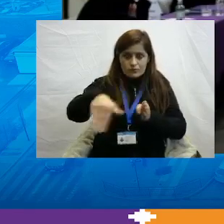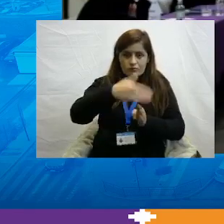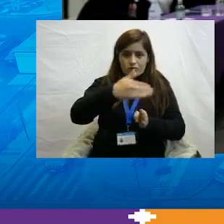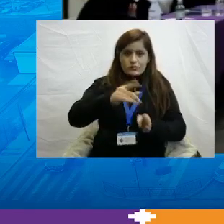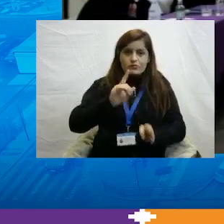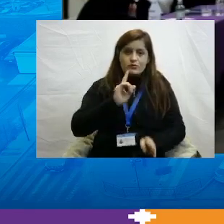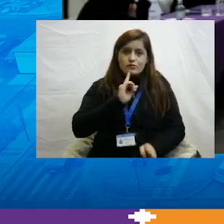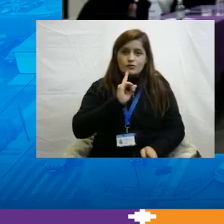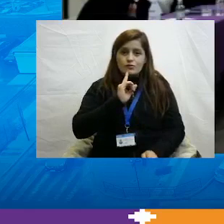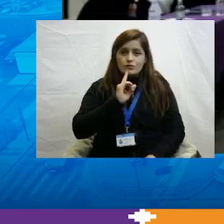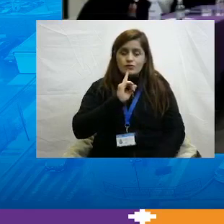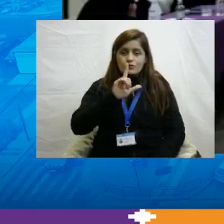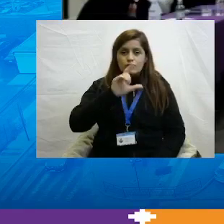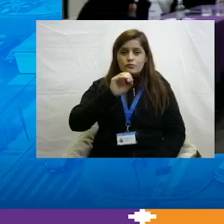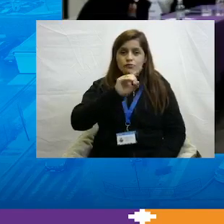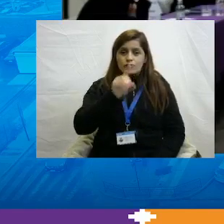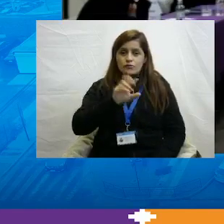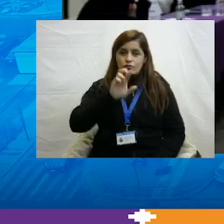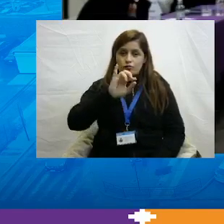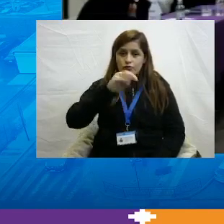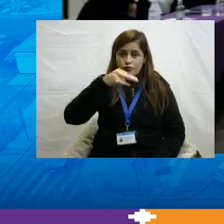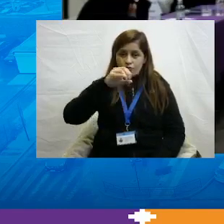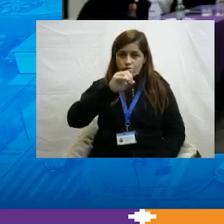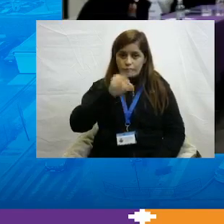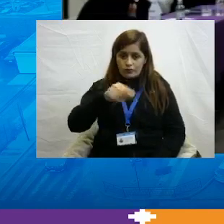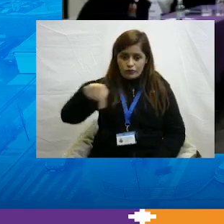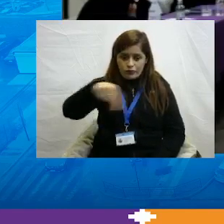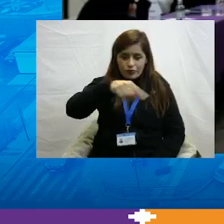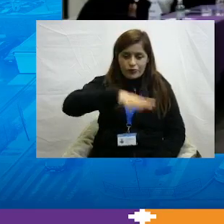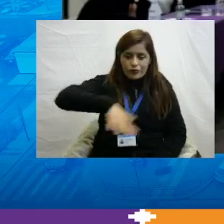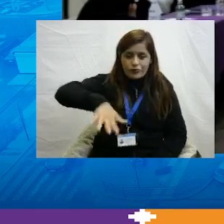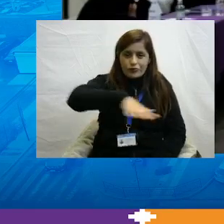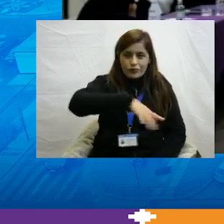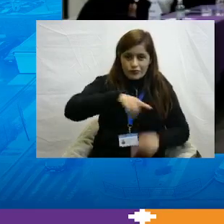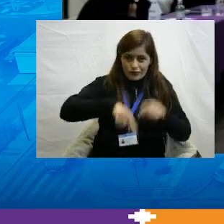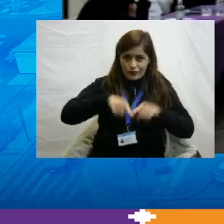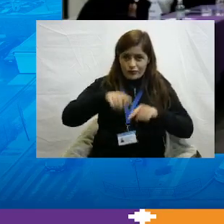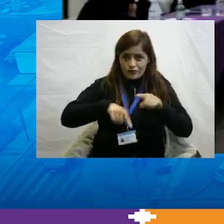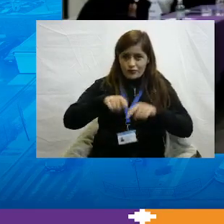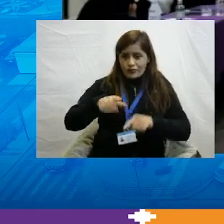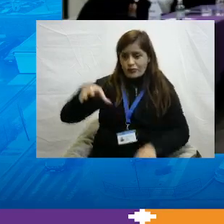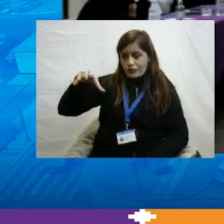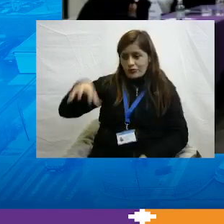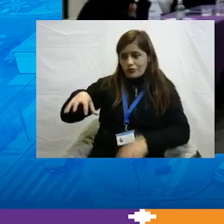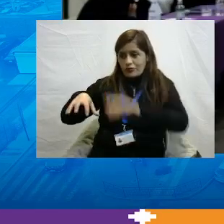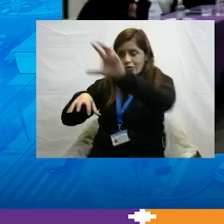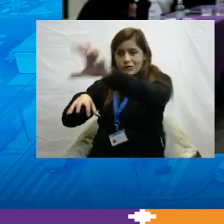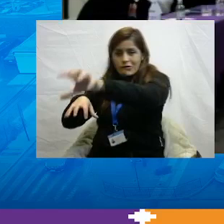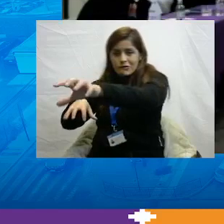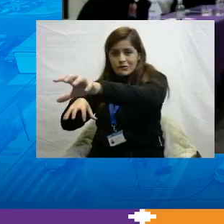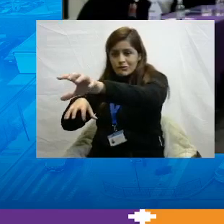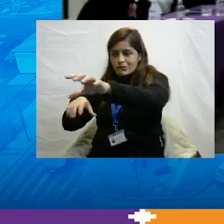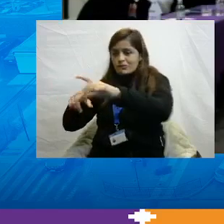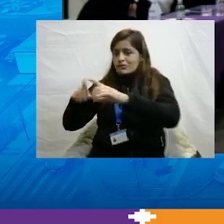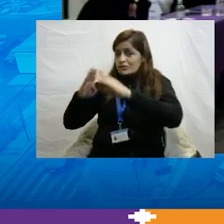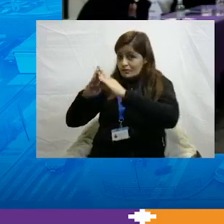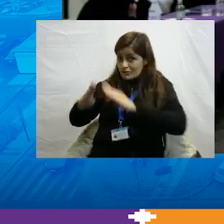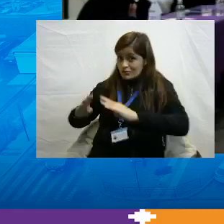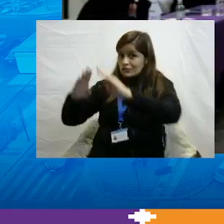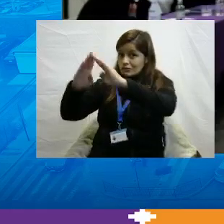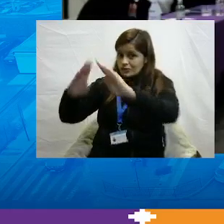dos otras sedes sociales también en el sector. Y esta es parte de los dos polígonos de los programas Quiero Mi Barrio 1 y 2. De